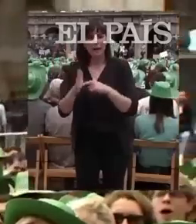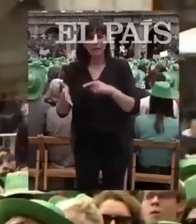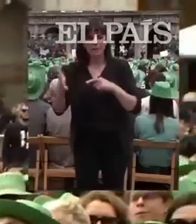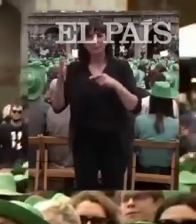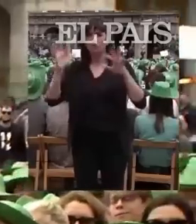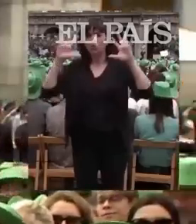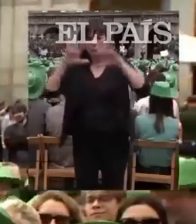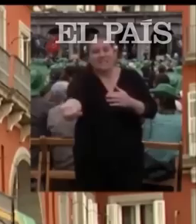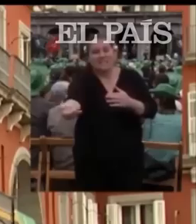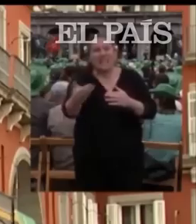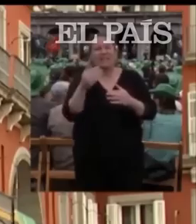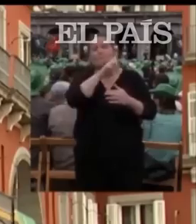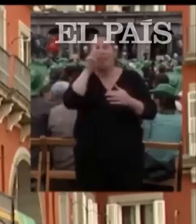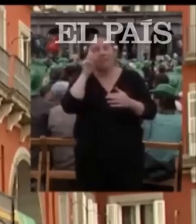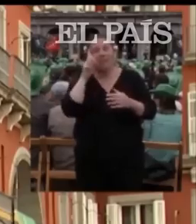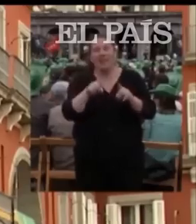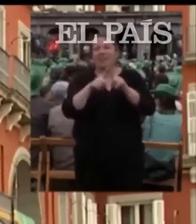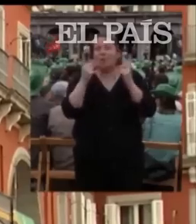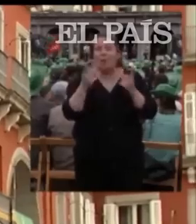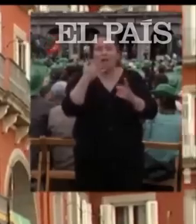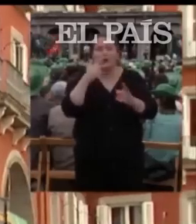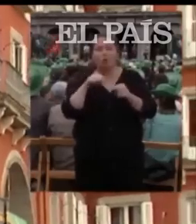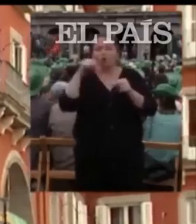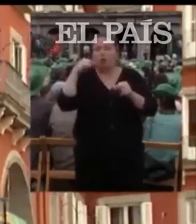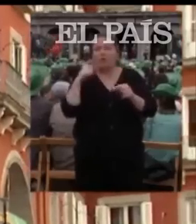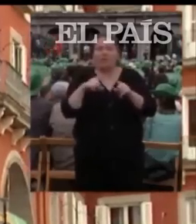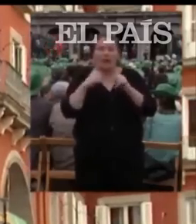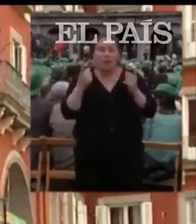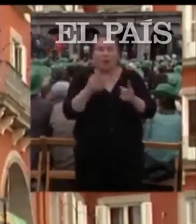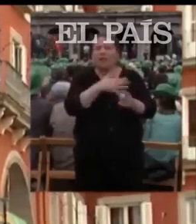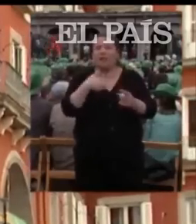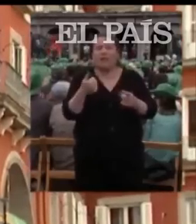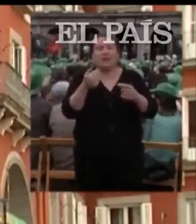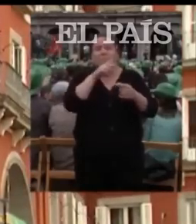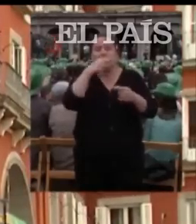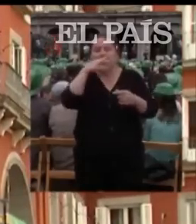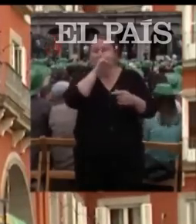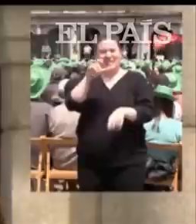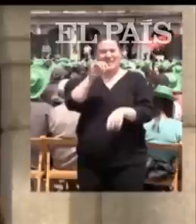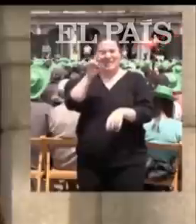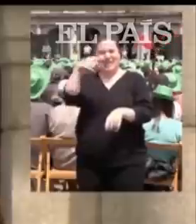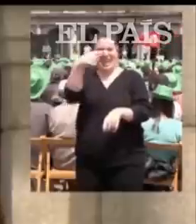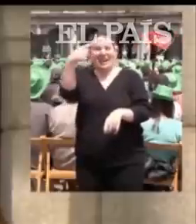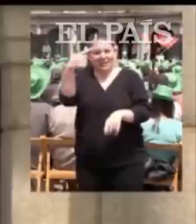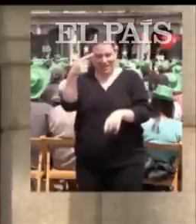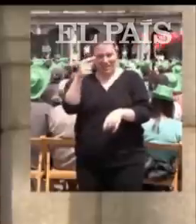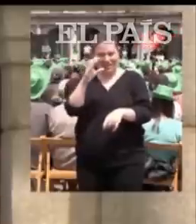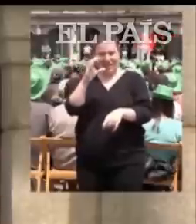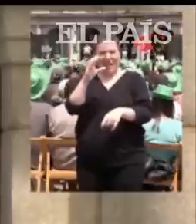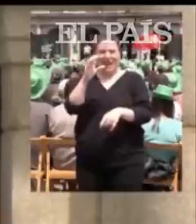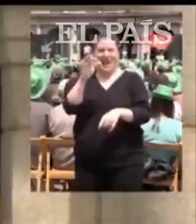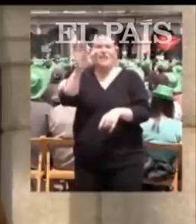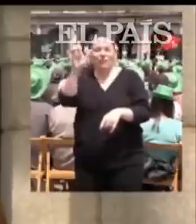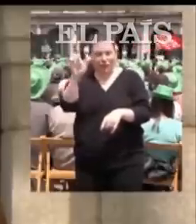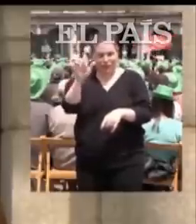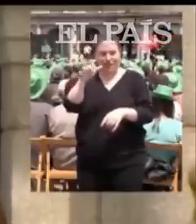hoy la candidata de Más Madrid, Mónica García, ha querido rememorar la famosa frase de la entonces alcaldesa de Madrid. Pero ya os digo que el 29 de